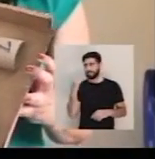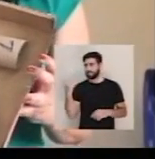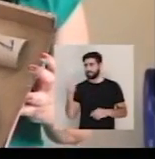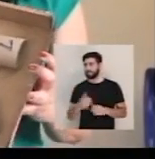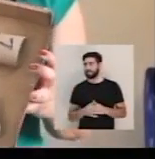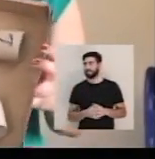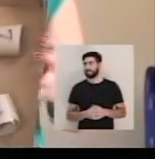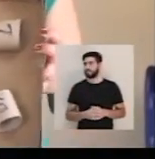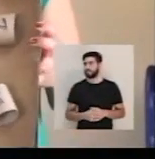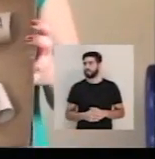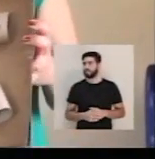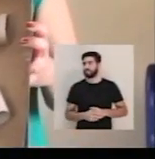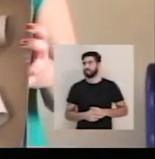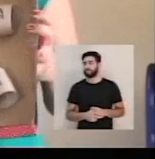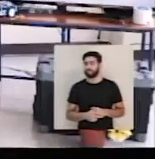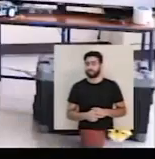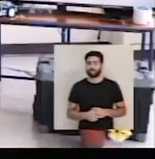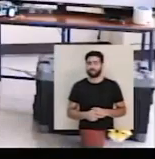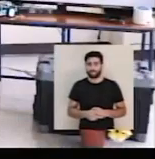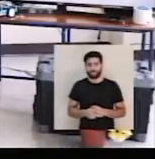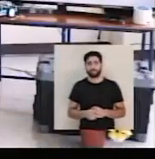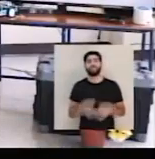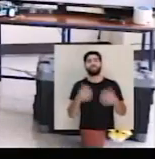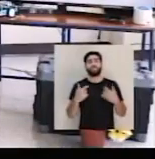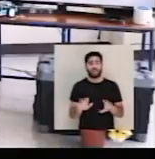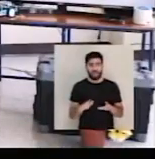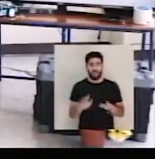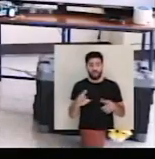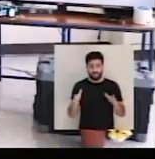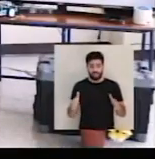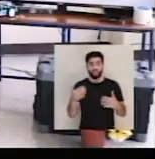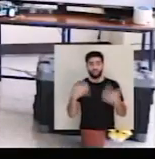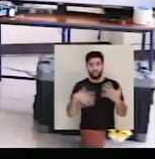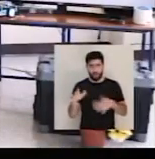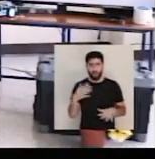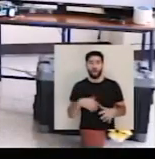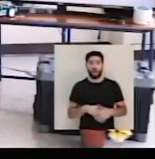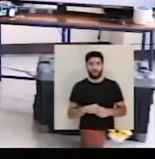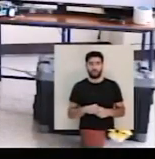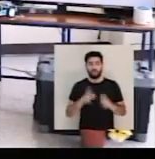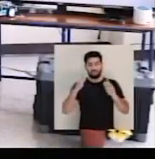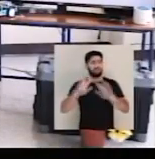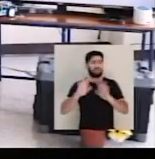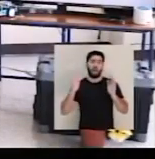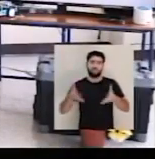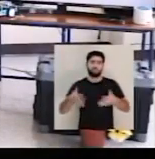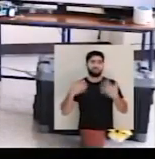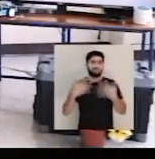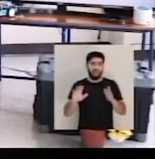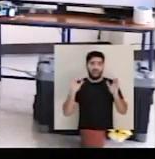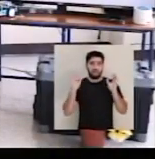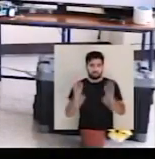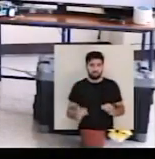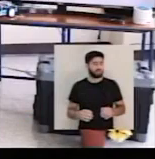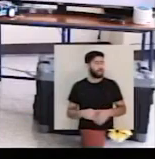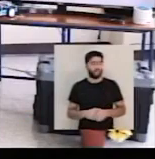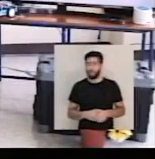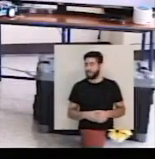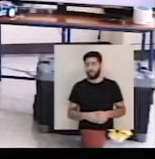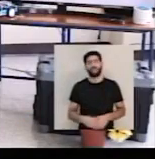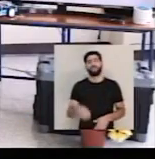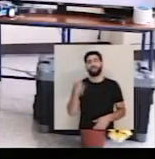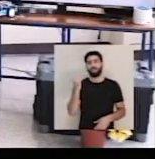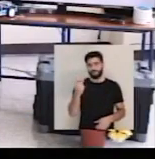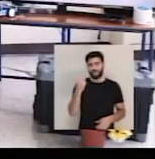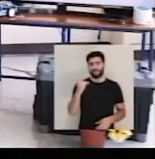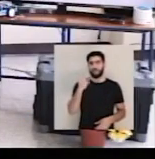4, 5 y 6. Ya está nuestro juego. ¿Creen que así se quedará? No. Nos falta una